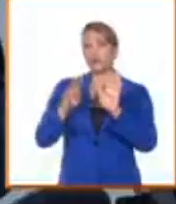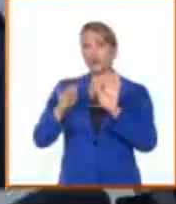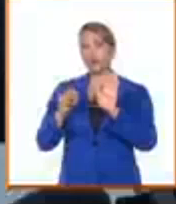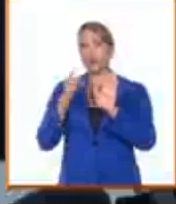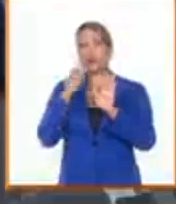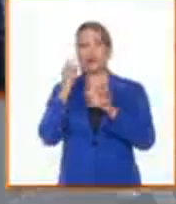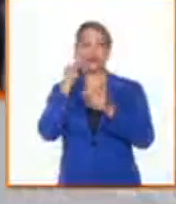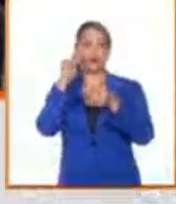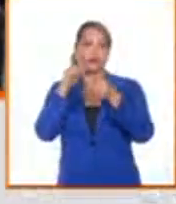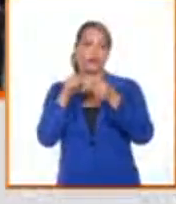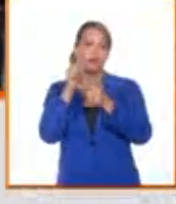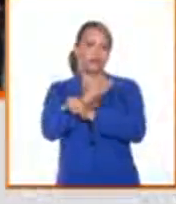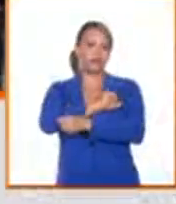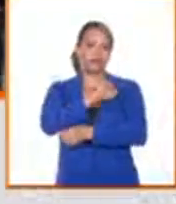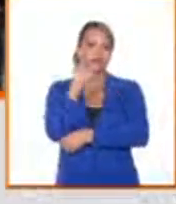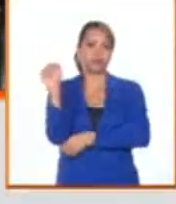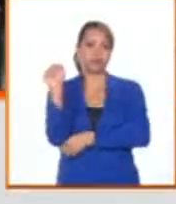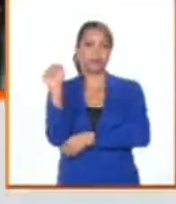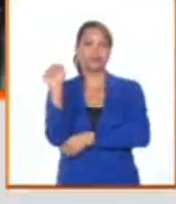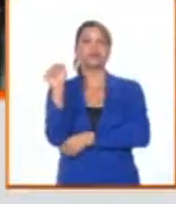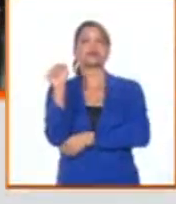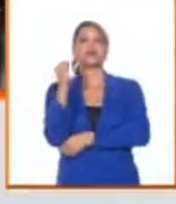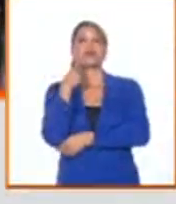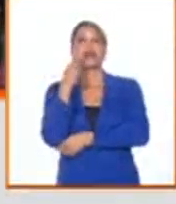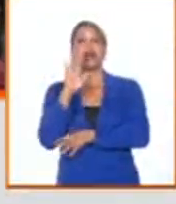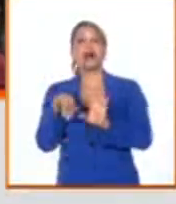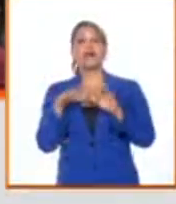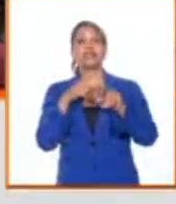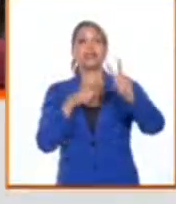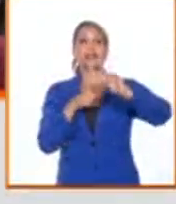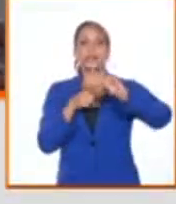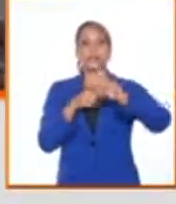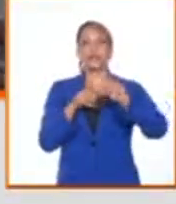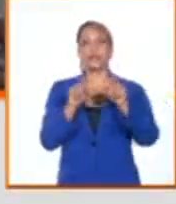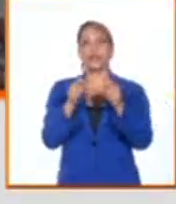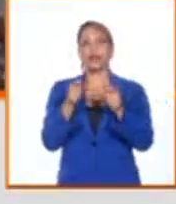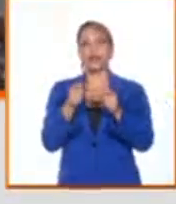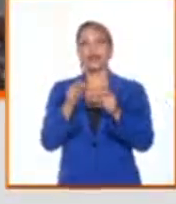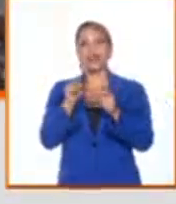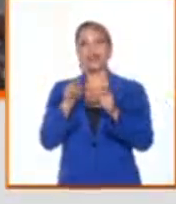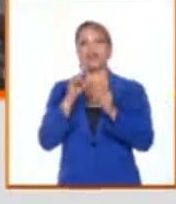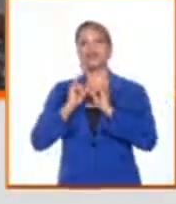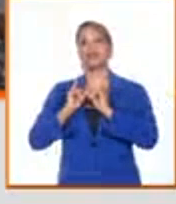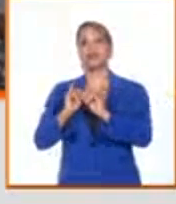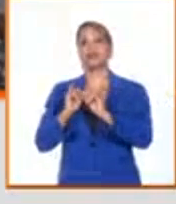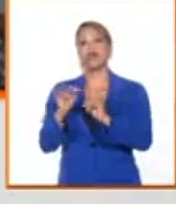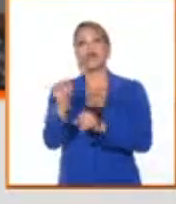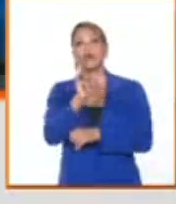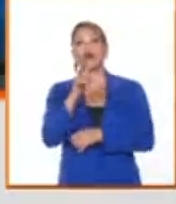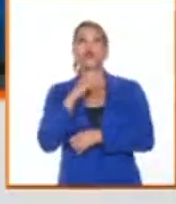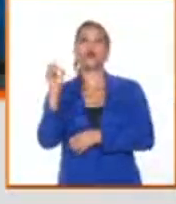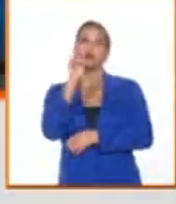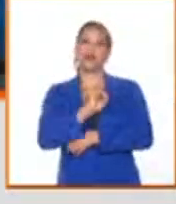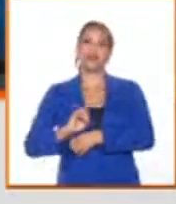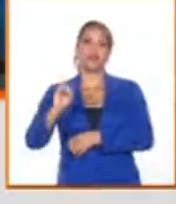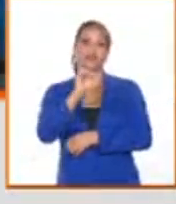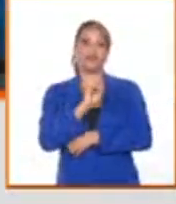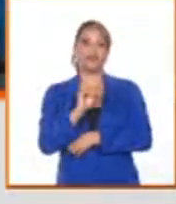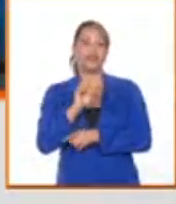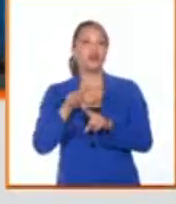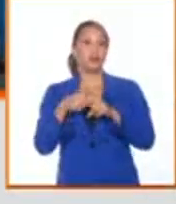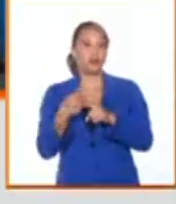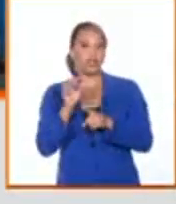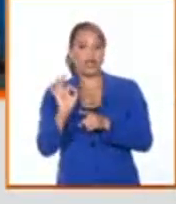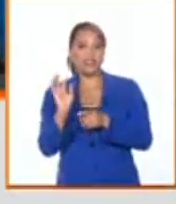objetivos. Los medios inclusivos, que muchas veces se ven solo como emisores de información, son también organizaciones porque tienen